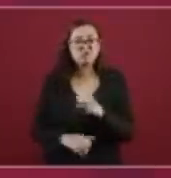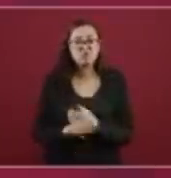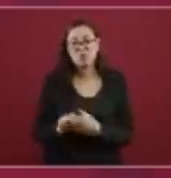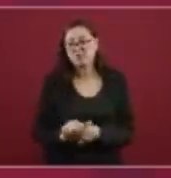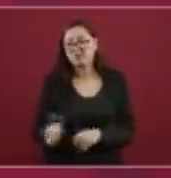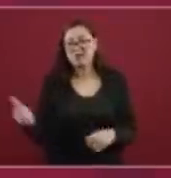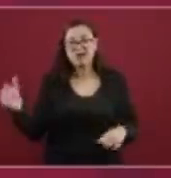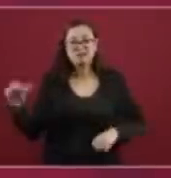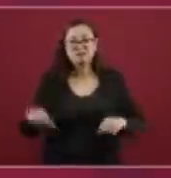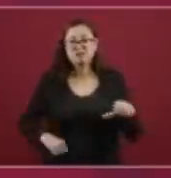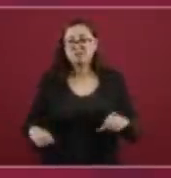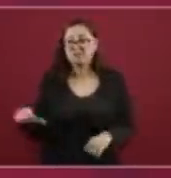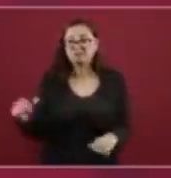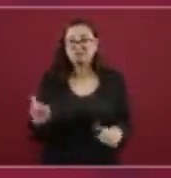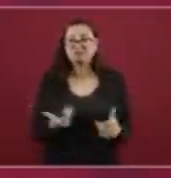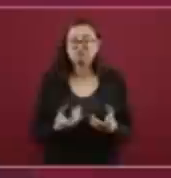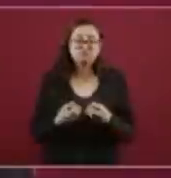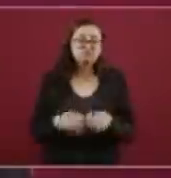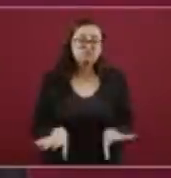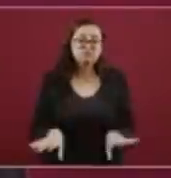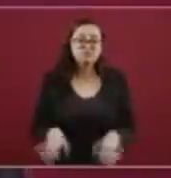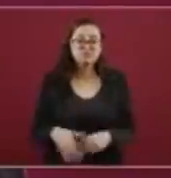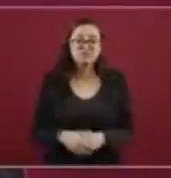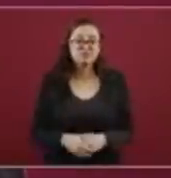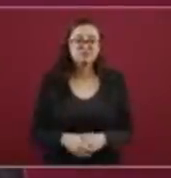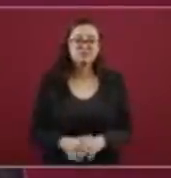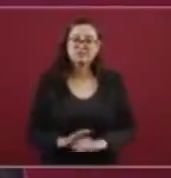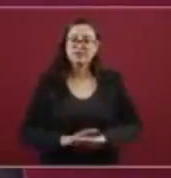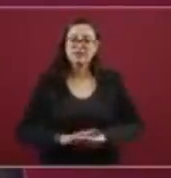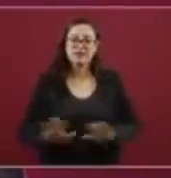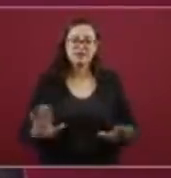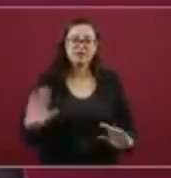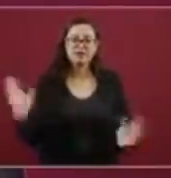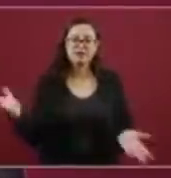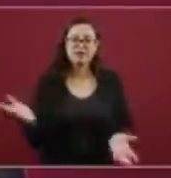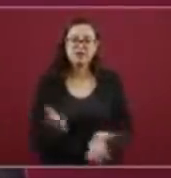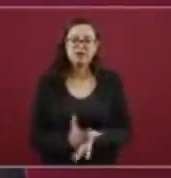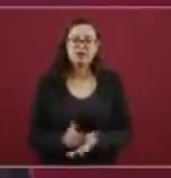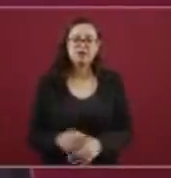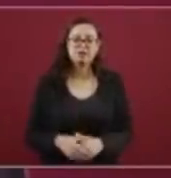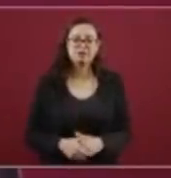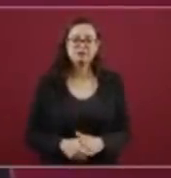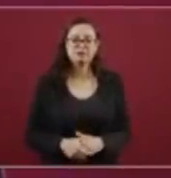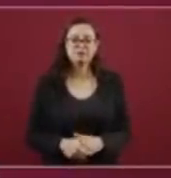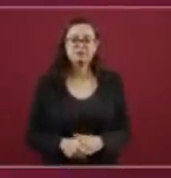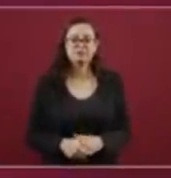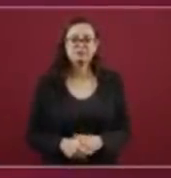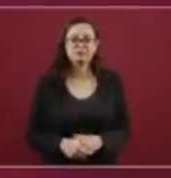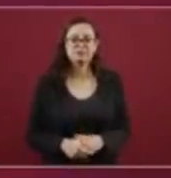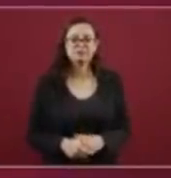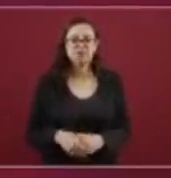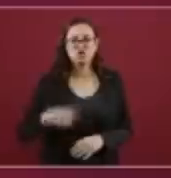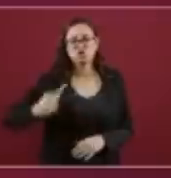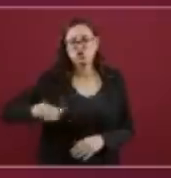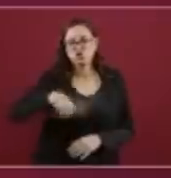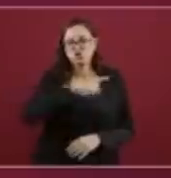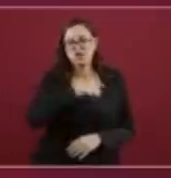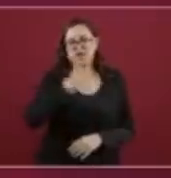transferido el recurso. Entonces, ya no queremos eso. Queremos que el apoyo sea lo